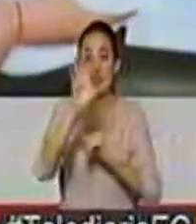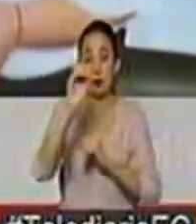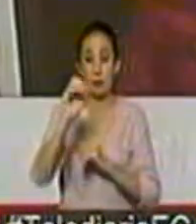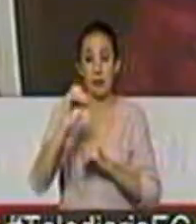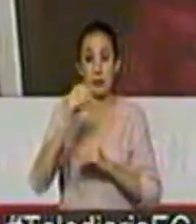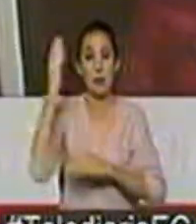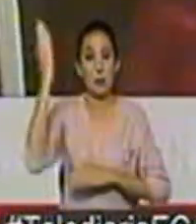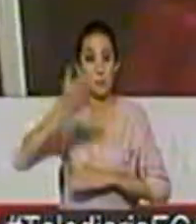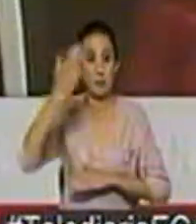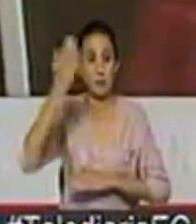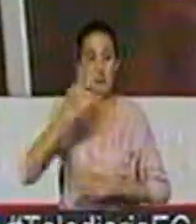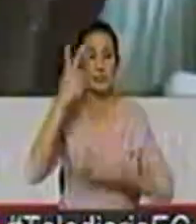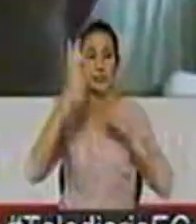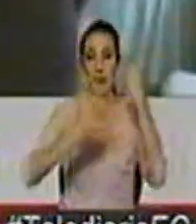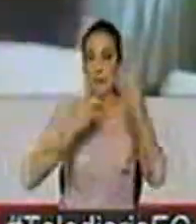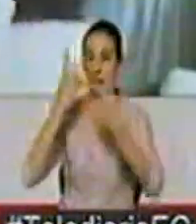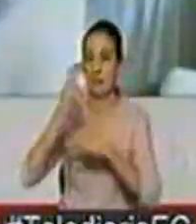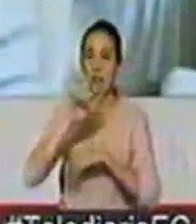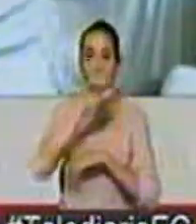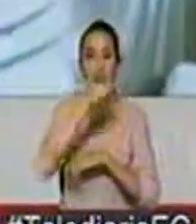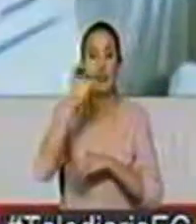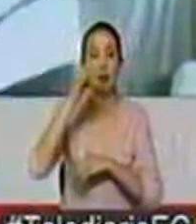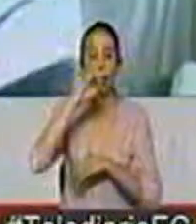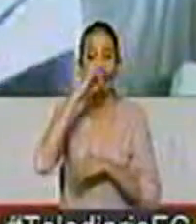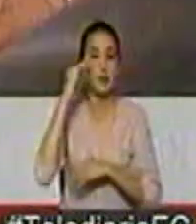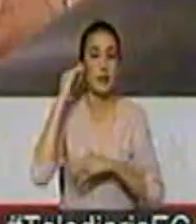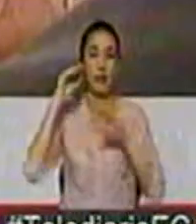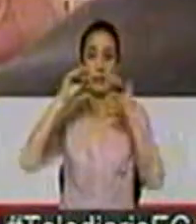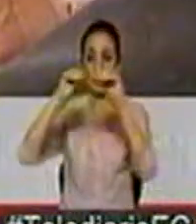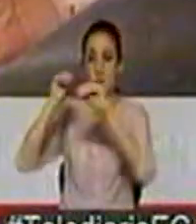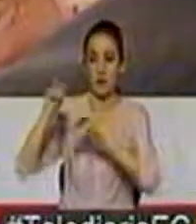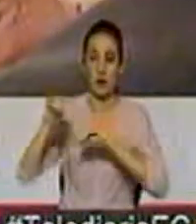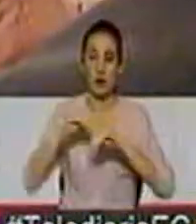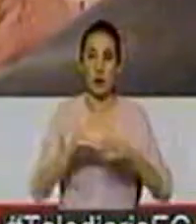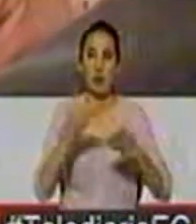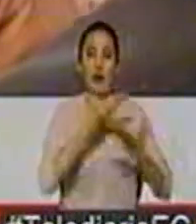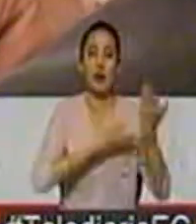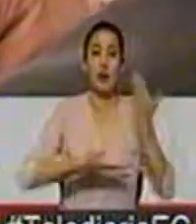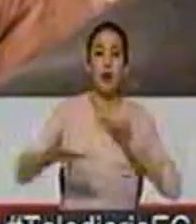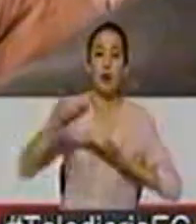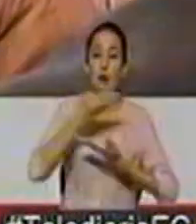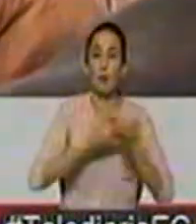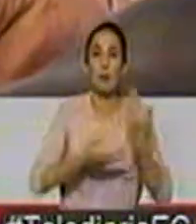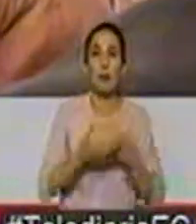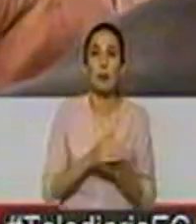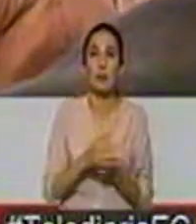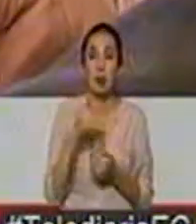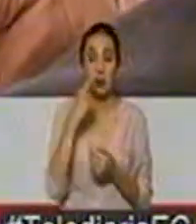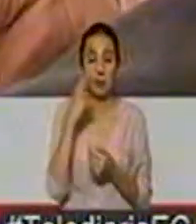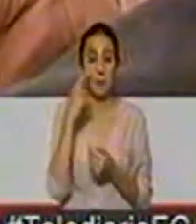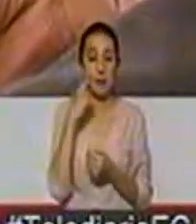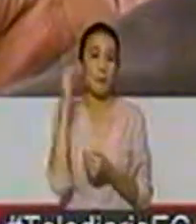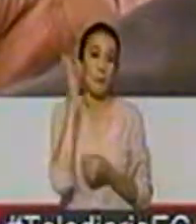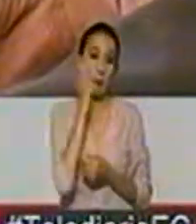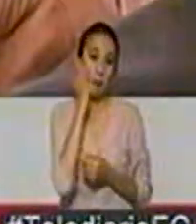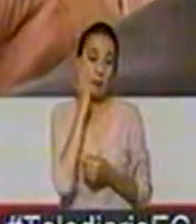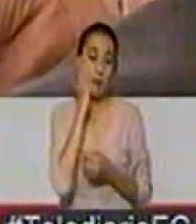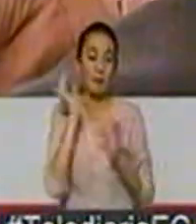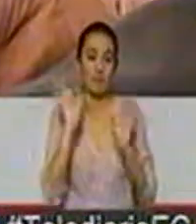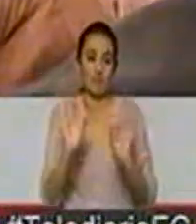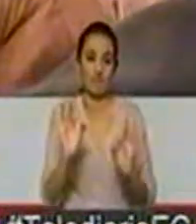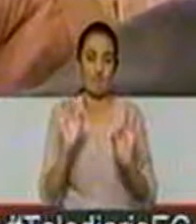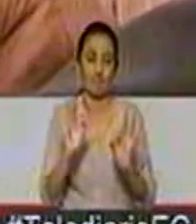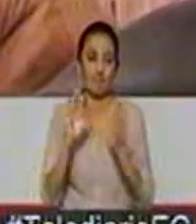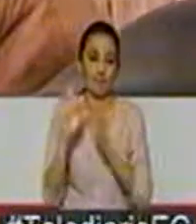por semana a 30 niños para transmitirles sus conocimientos. El hecho de compartir y vivenciar con los padres, estar en conjunto